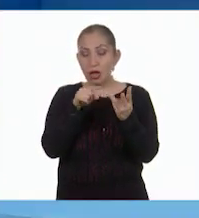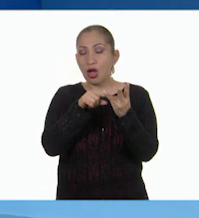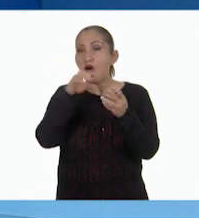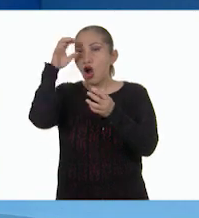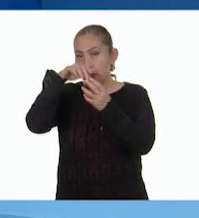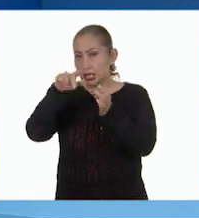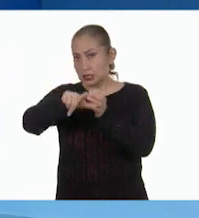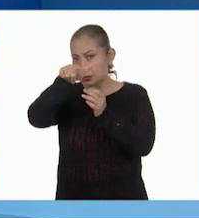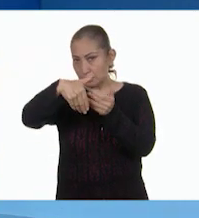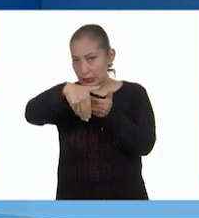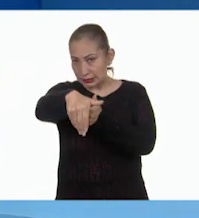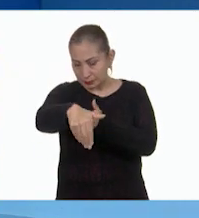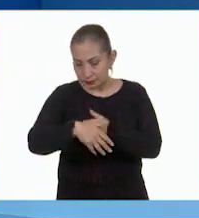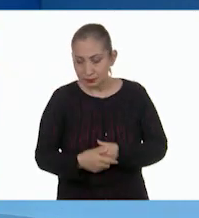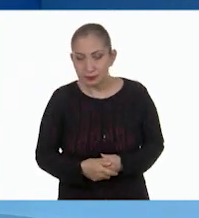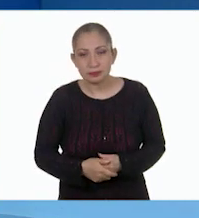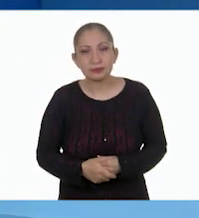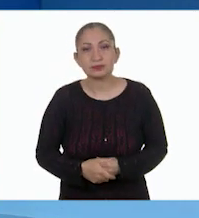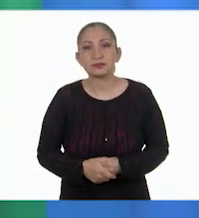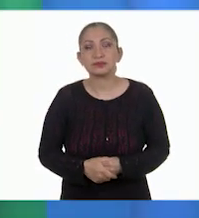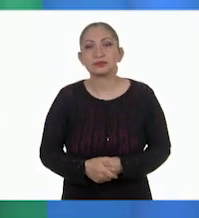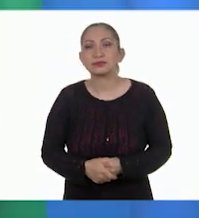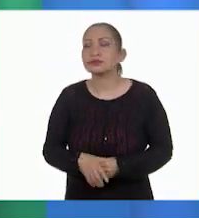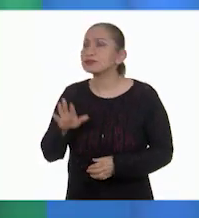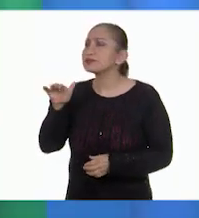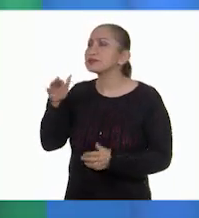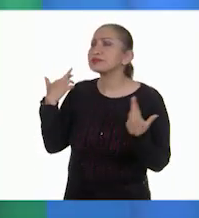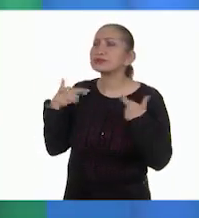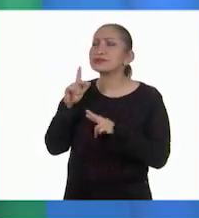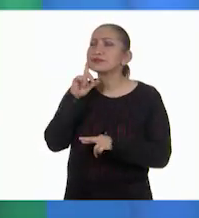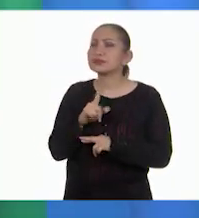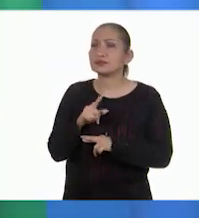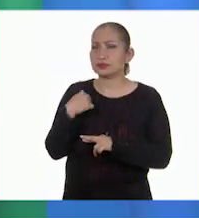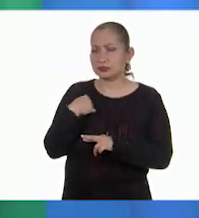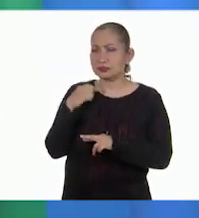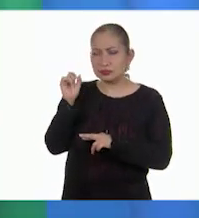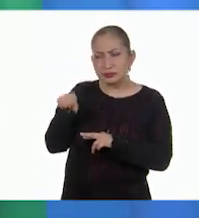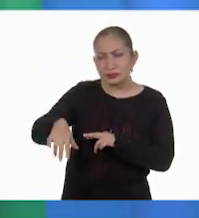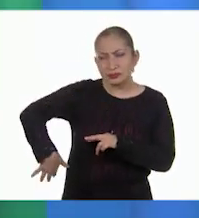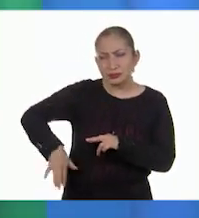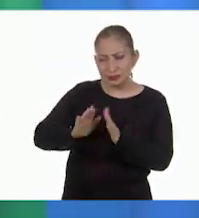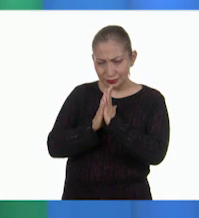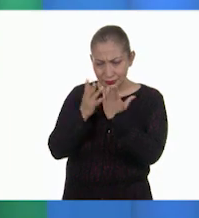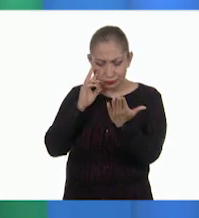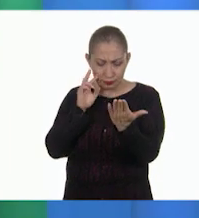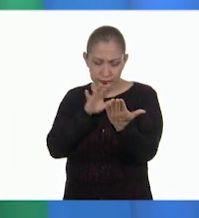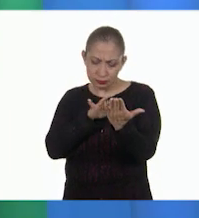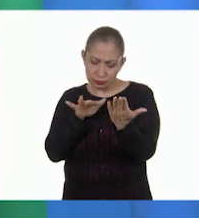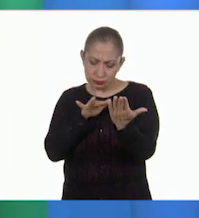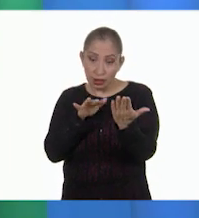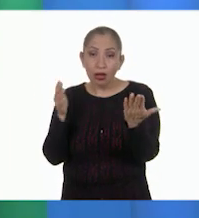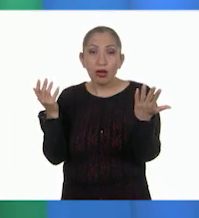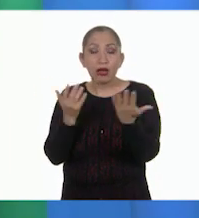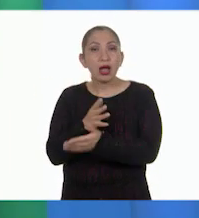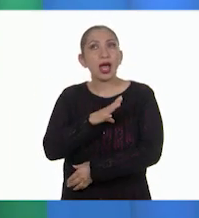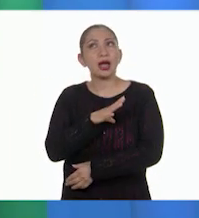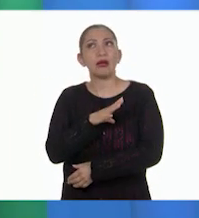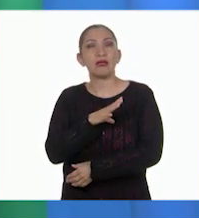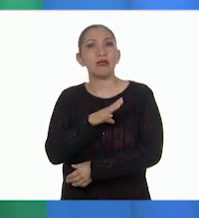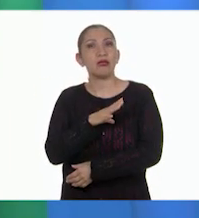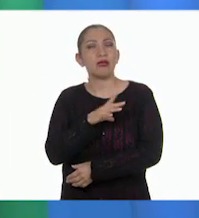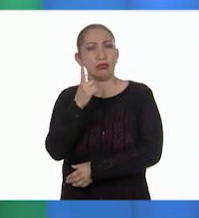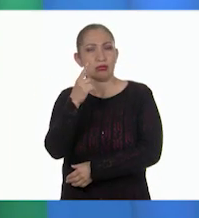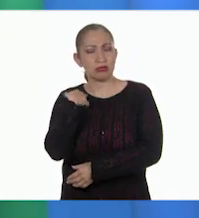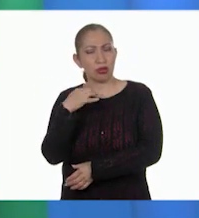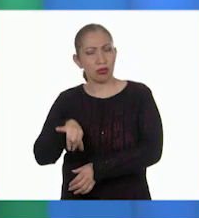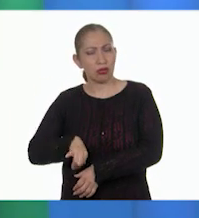la dejaremos para las siguientes sesiones. Oiga, maestra, y viendo lo que dice en el libro, bueno, hay algo